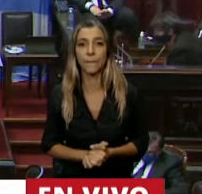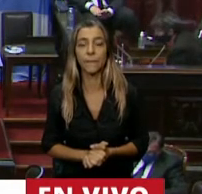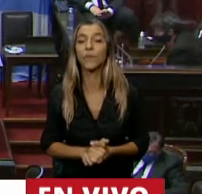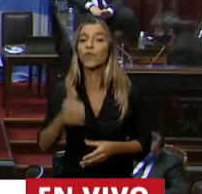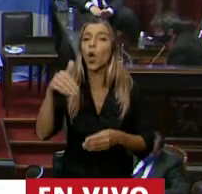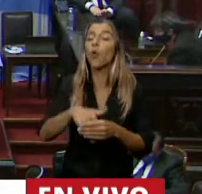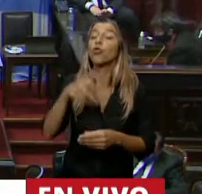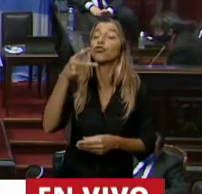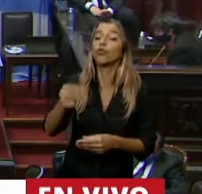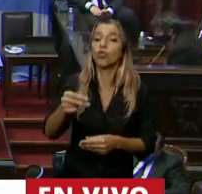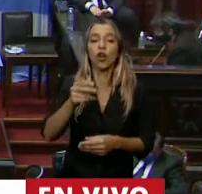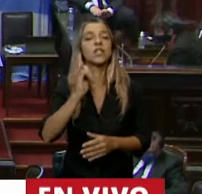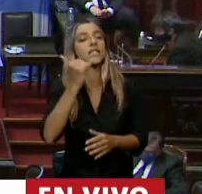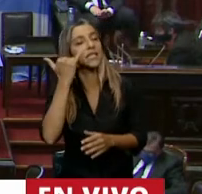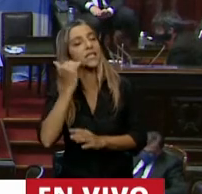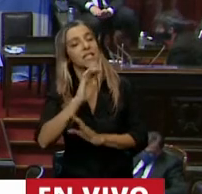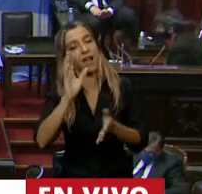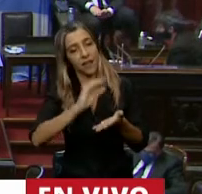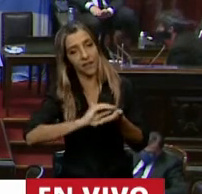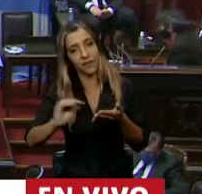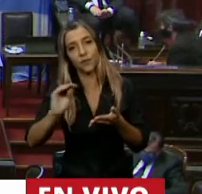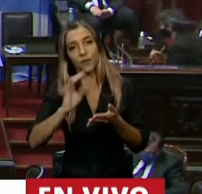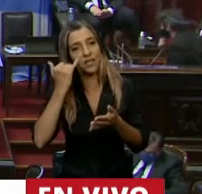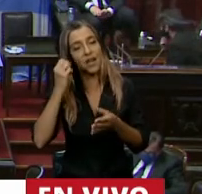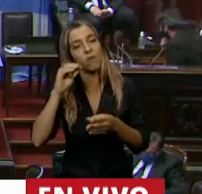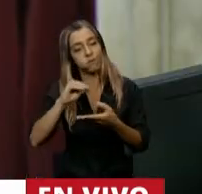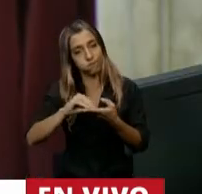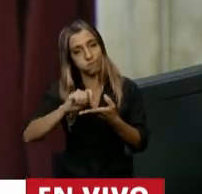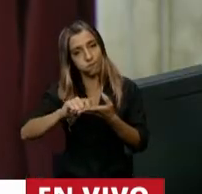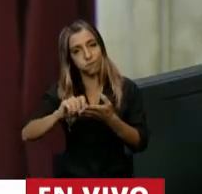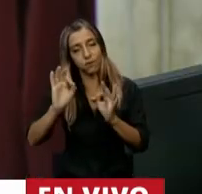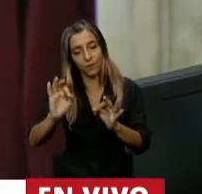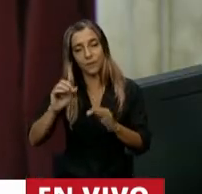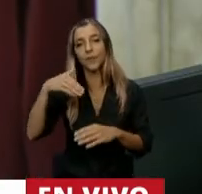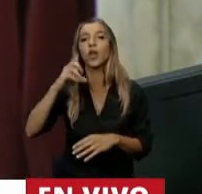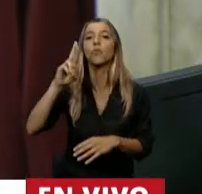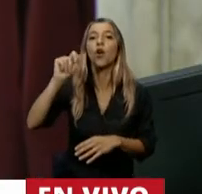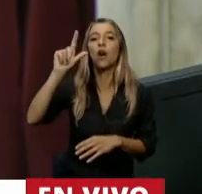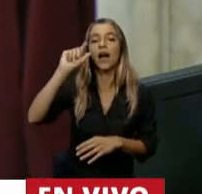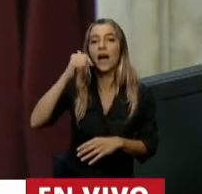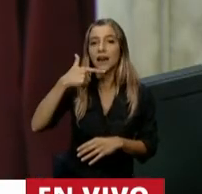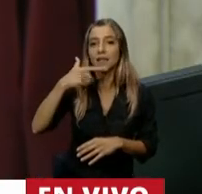negativo. Morales. Mi voto es negativo. Sí, ya está anotado, diputada. La diputada Morales Gorleri.